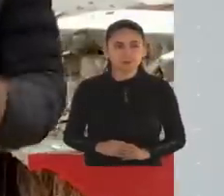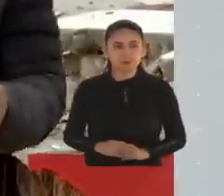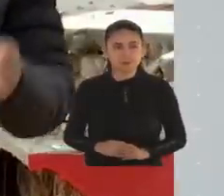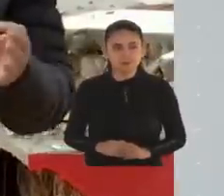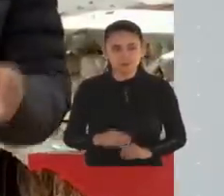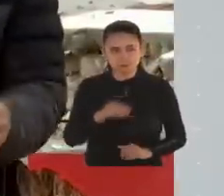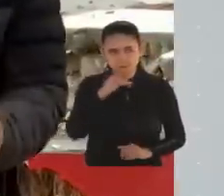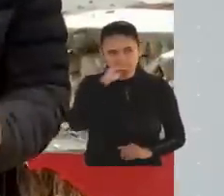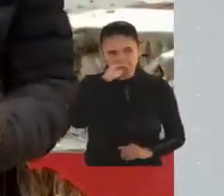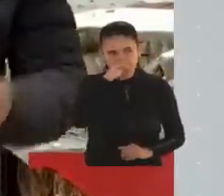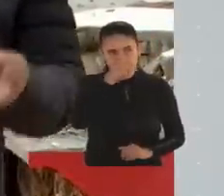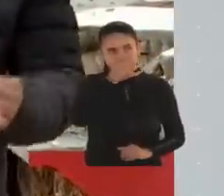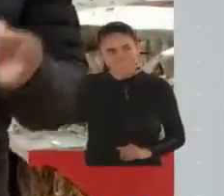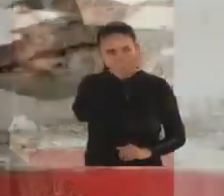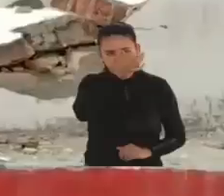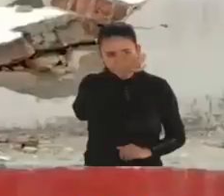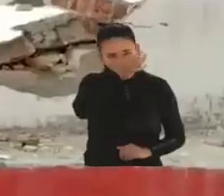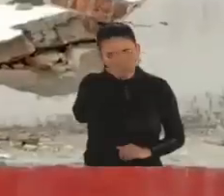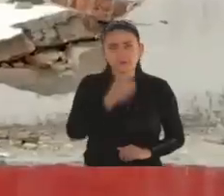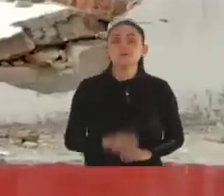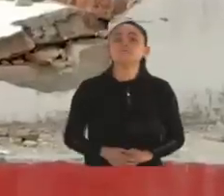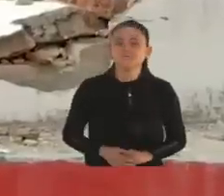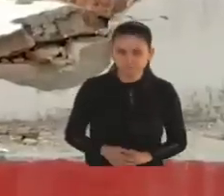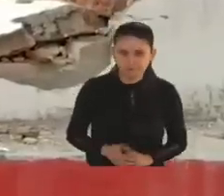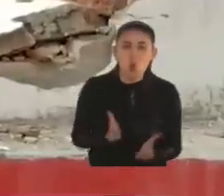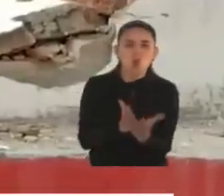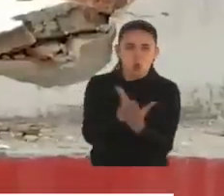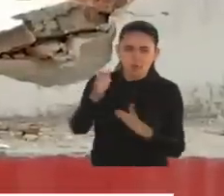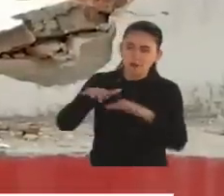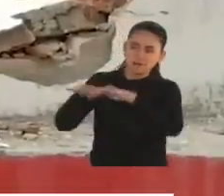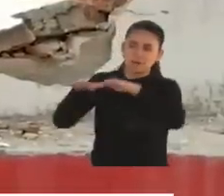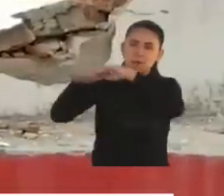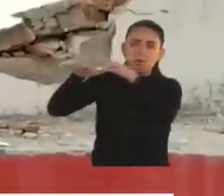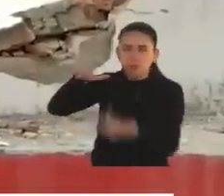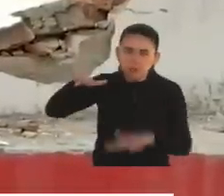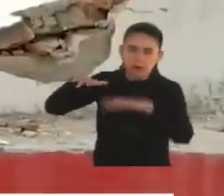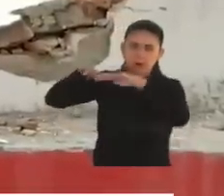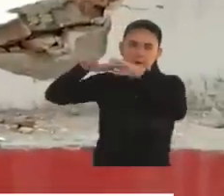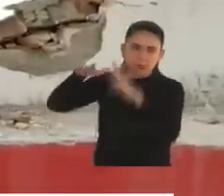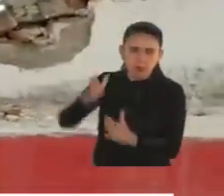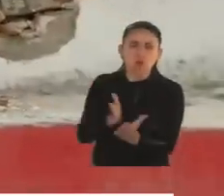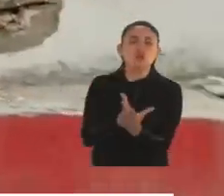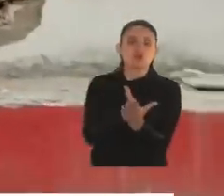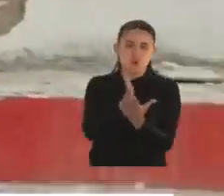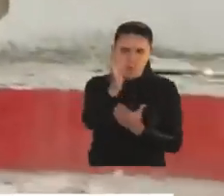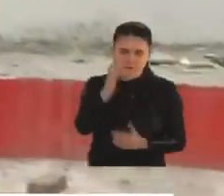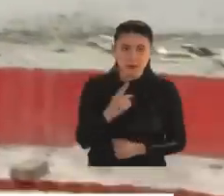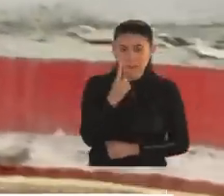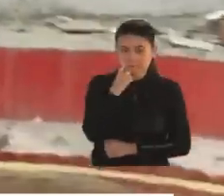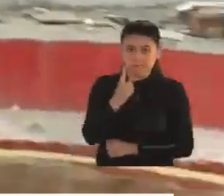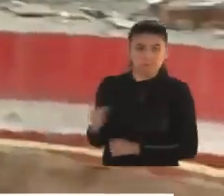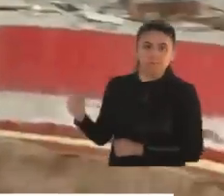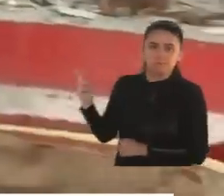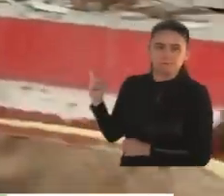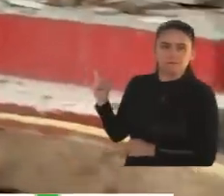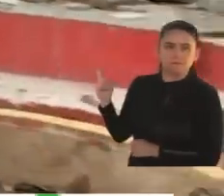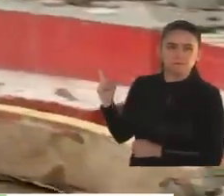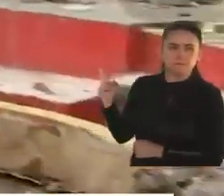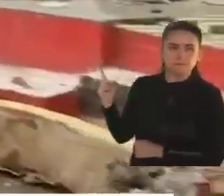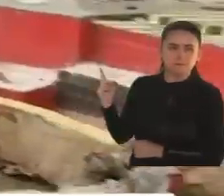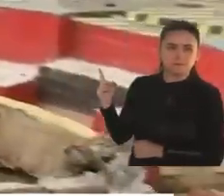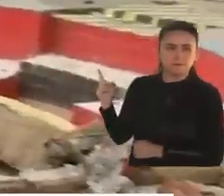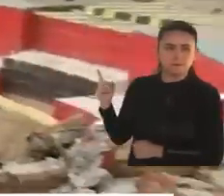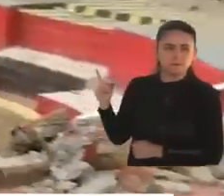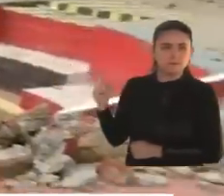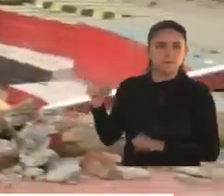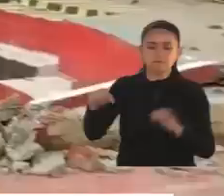Se sigue moviendo, los derrumbes son constantes, compañeros televidentes, buenas tardes. Prueba de ello lo que pasó aquí en La Gallera, en el